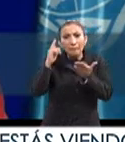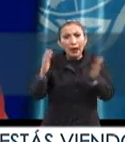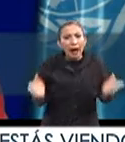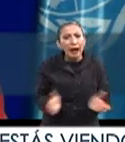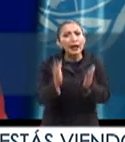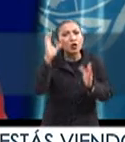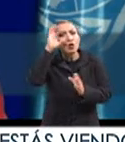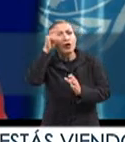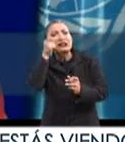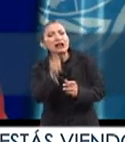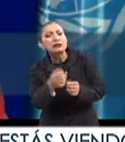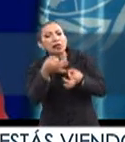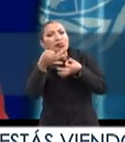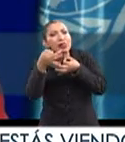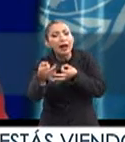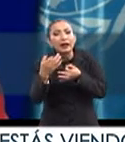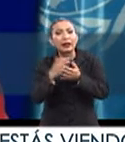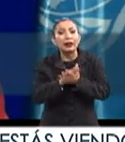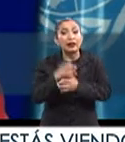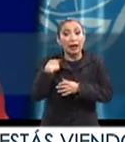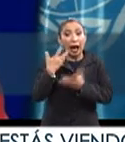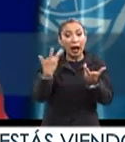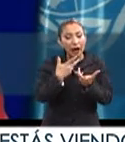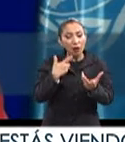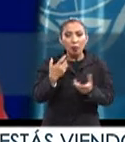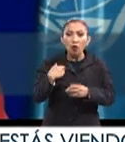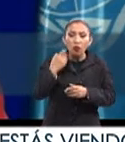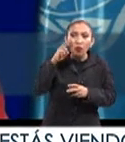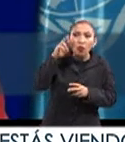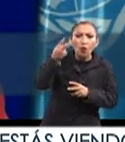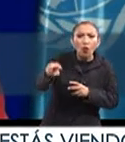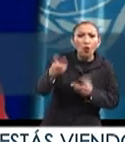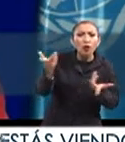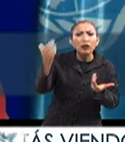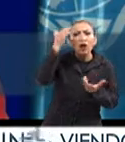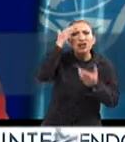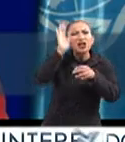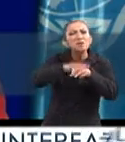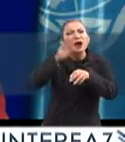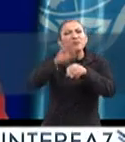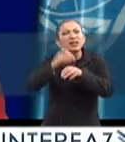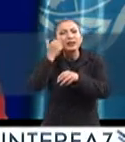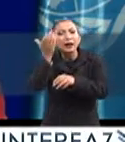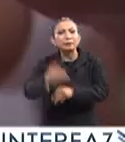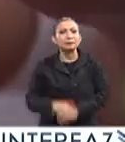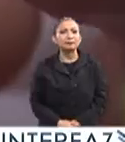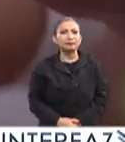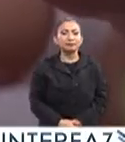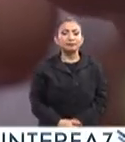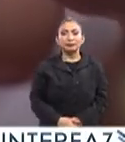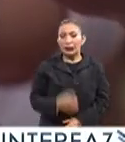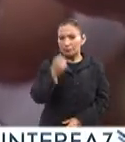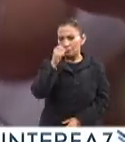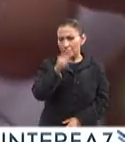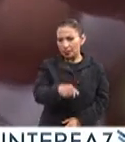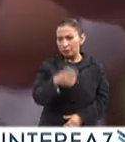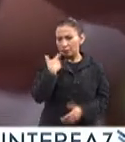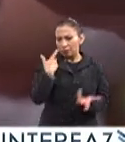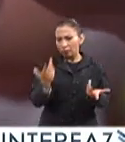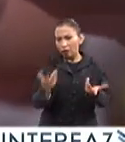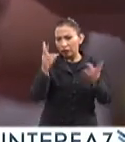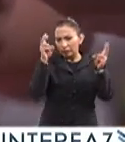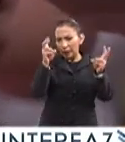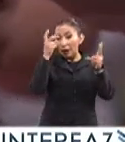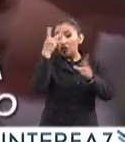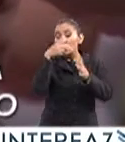stimulate inquisitiveness, that mobilize the ambition to know, and then to know more. En este marco se estableció